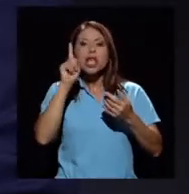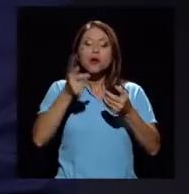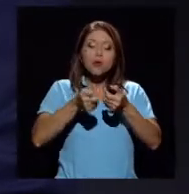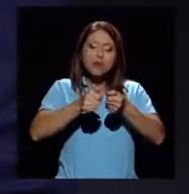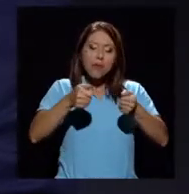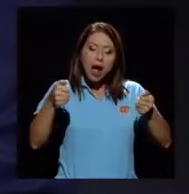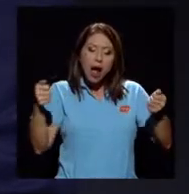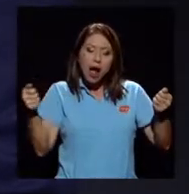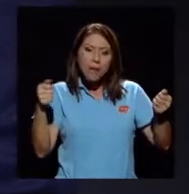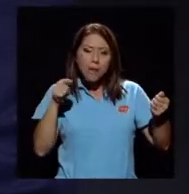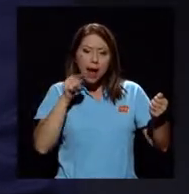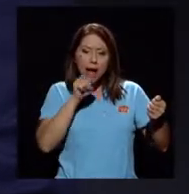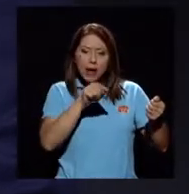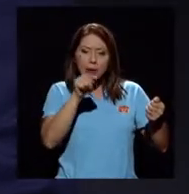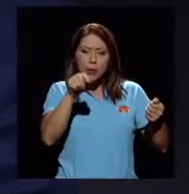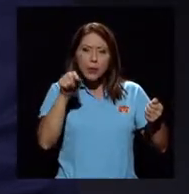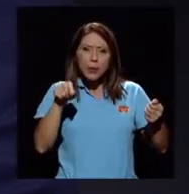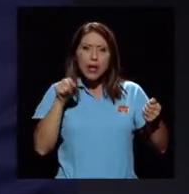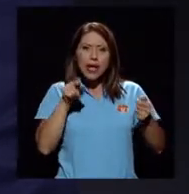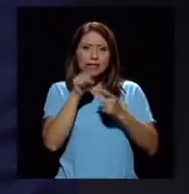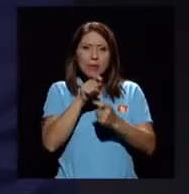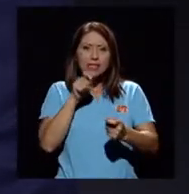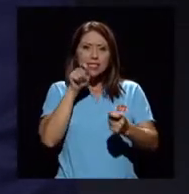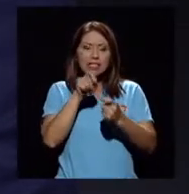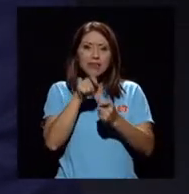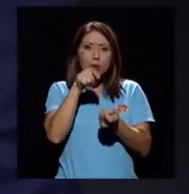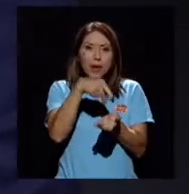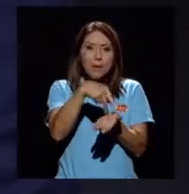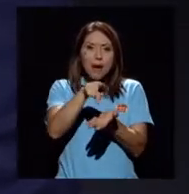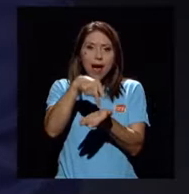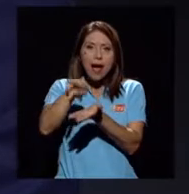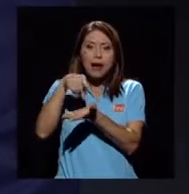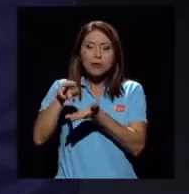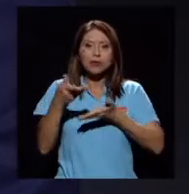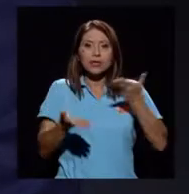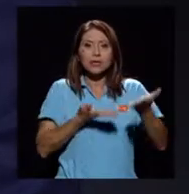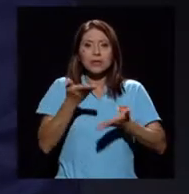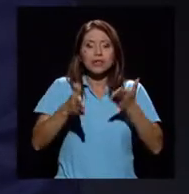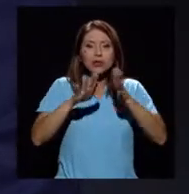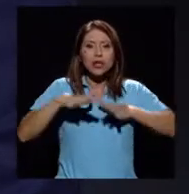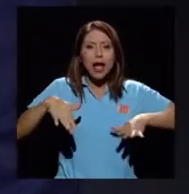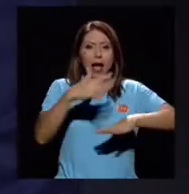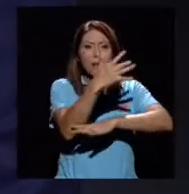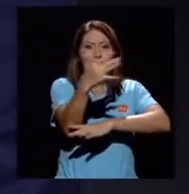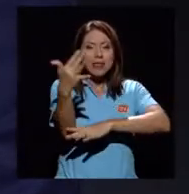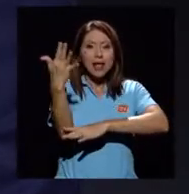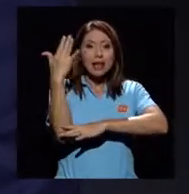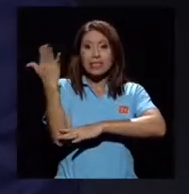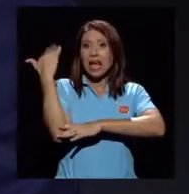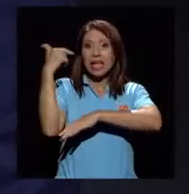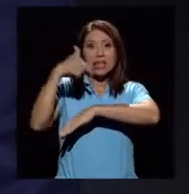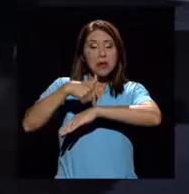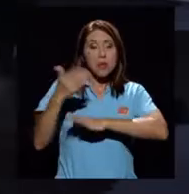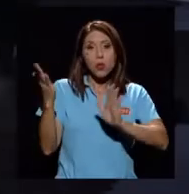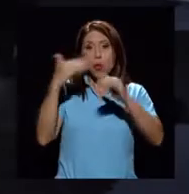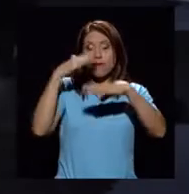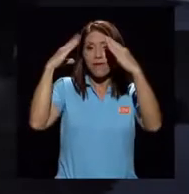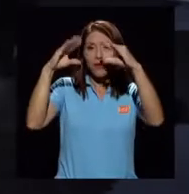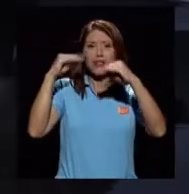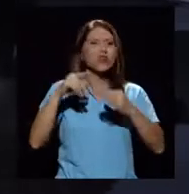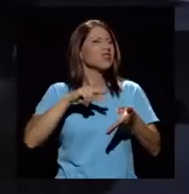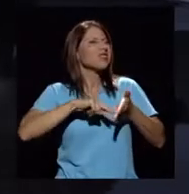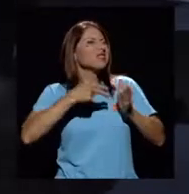donde exactamente estaban los pagos de servicios ambientales. En ese tiempo no había tanta información sobre... ¿Qué es pagos de servicios